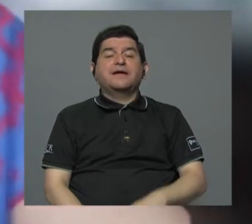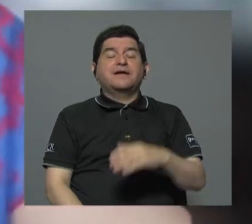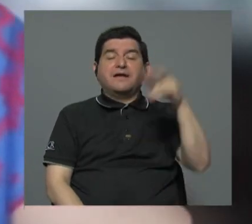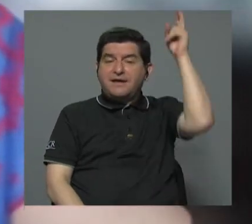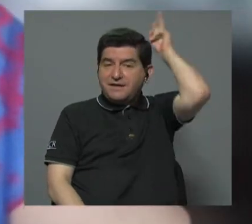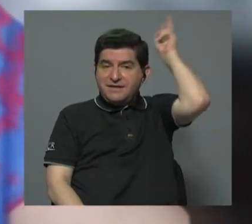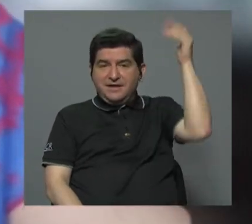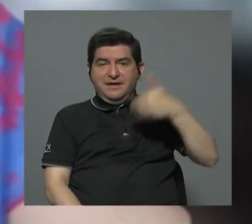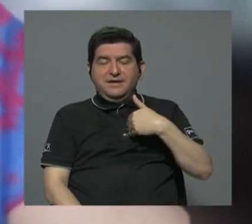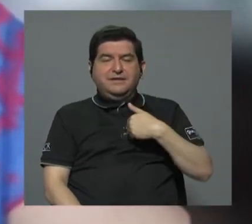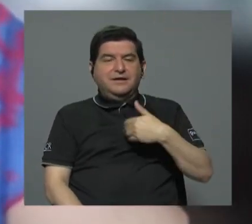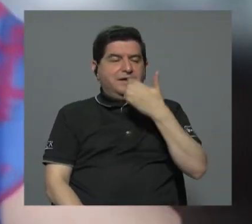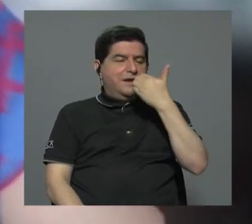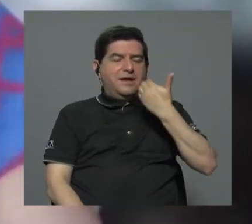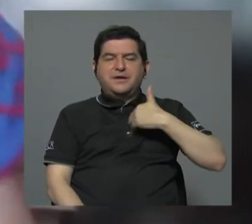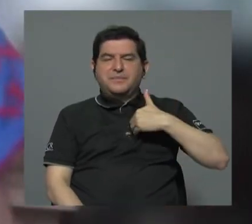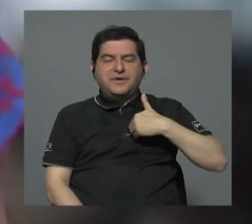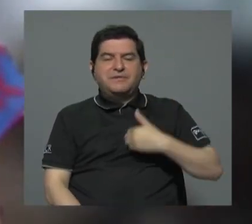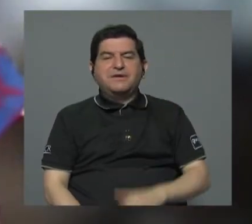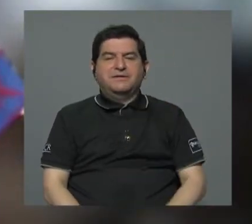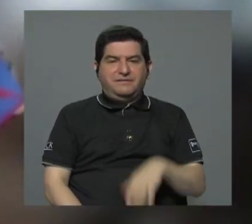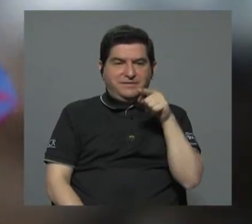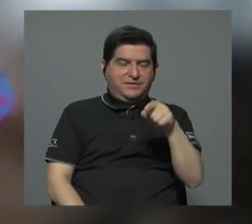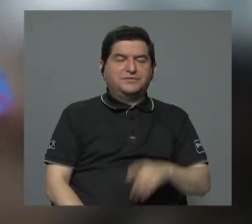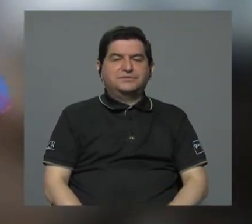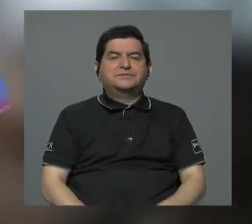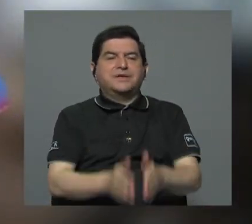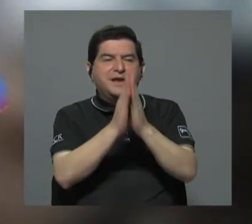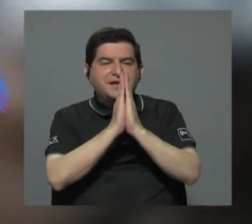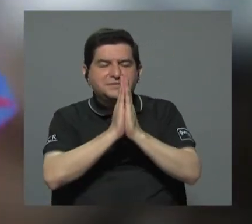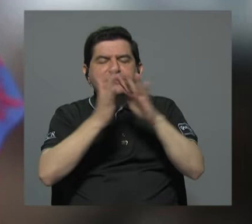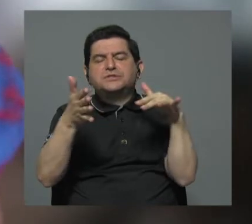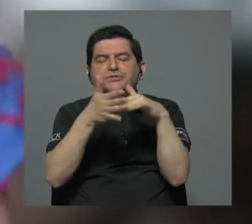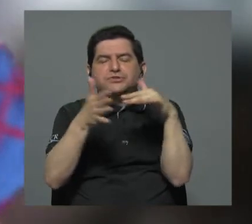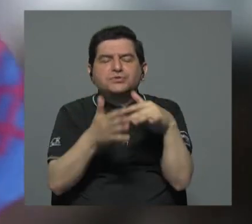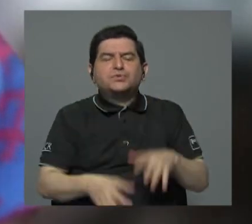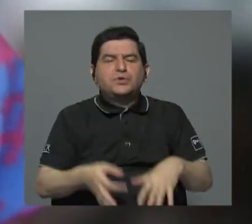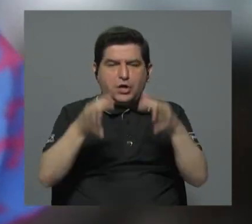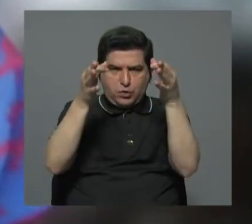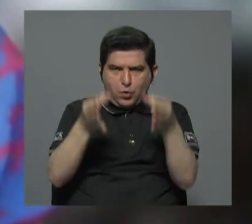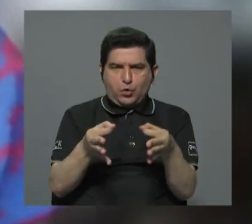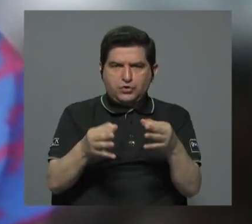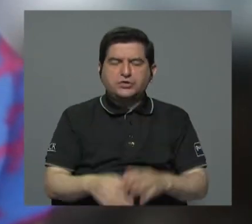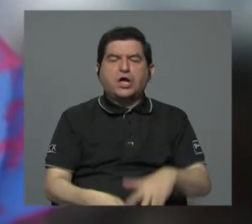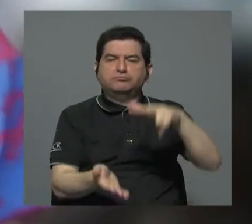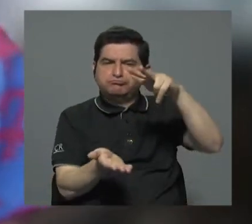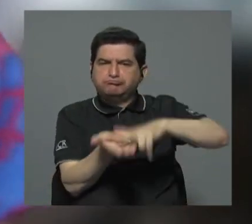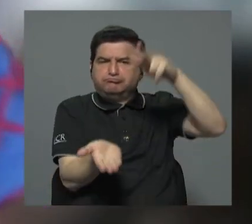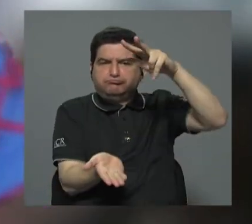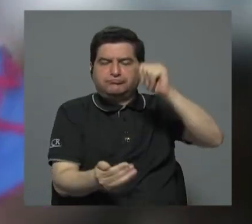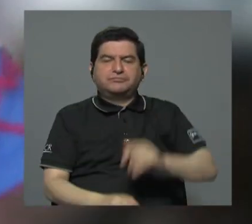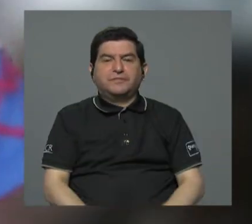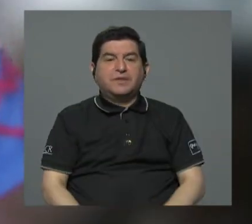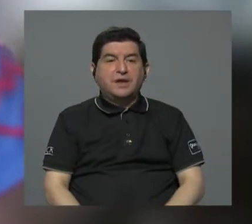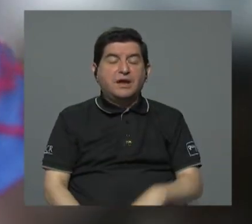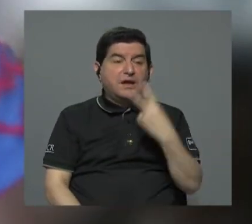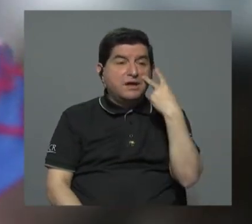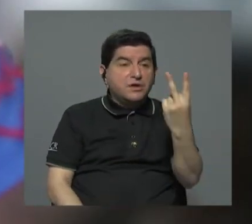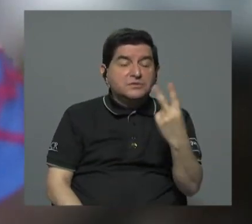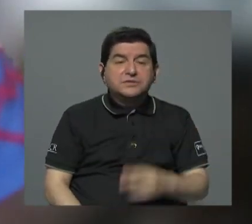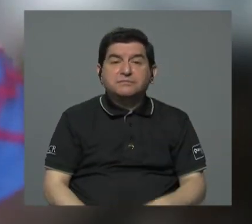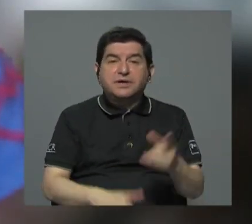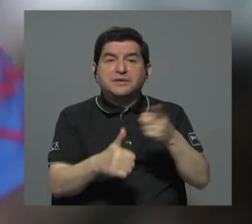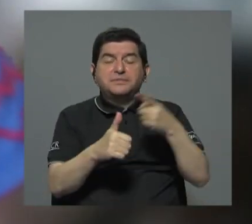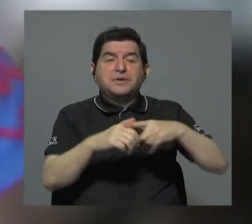a recibir privilegios de armas, o sea, la solicitud se estudia en la corte, se aprueba, y lo que observamos es que los